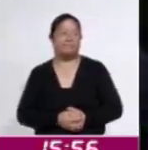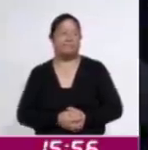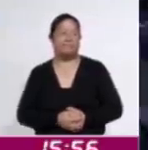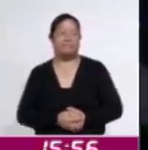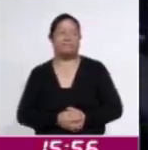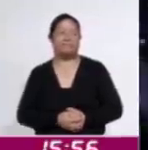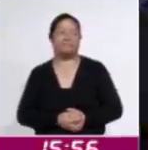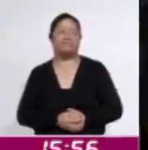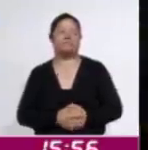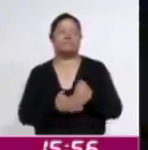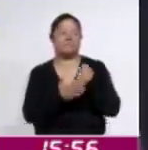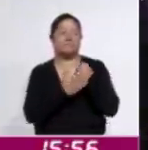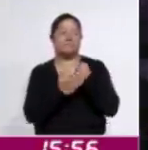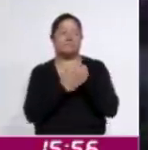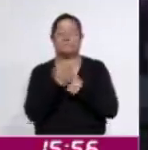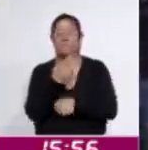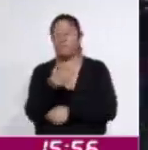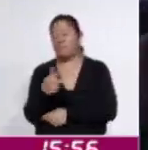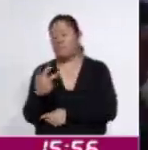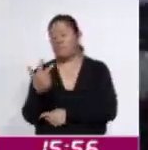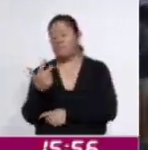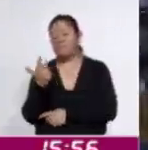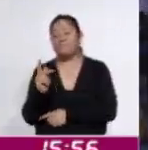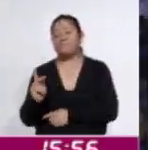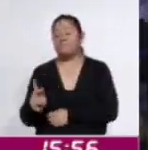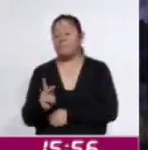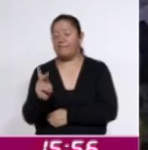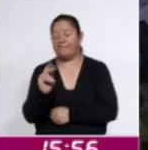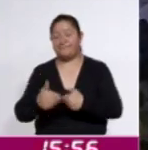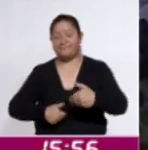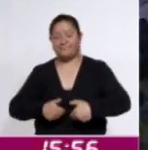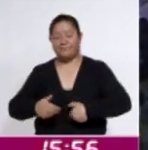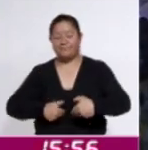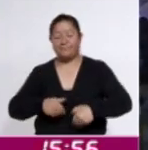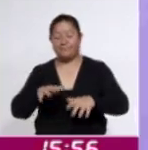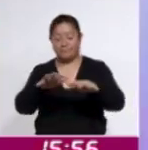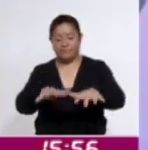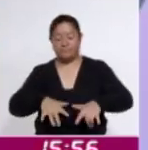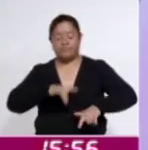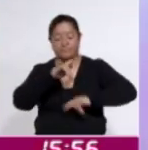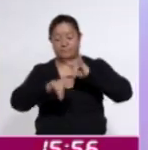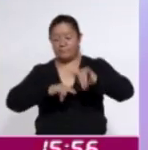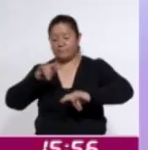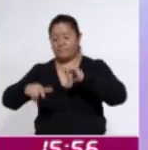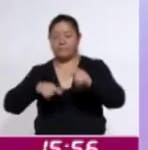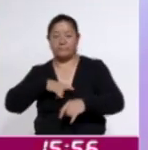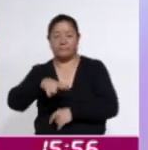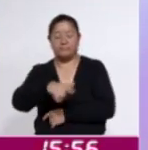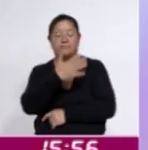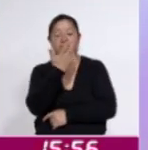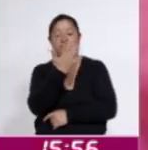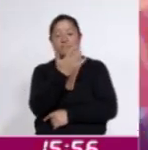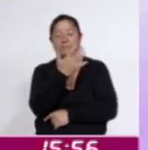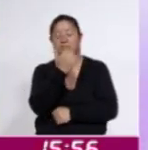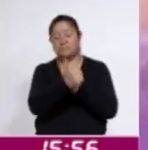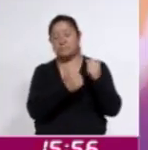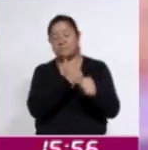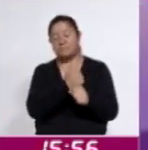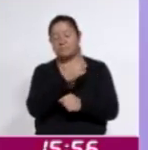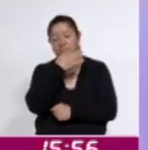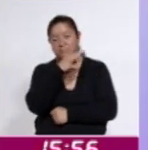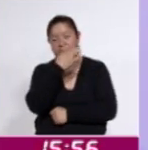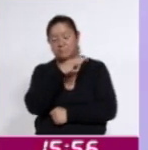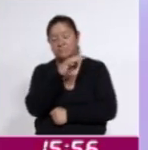El próximo 13 de noviembre, el Teatro del Pueblo del Recinto Ferial será escenario de la celebración de los 50 años de Radio Tlaxcala y